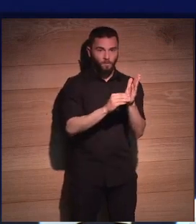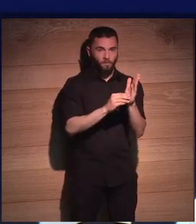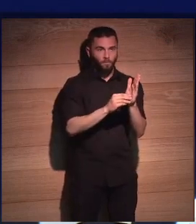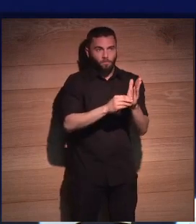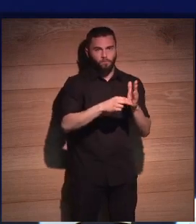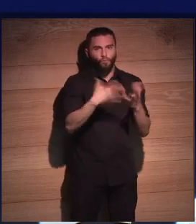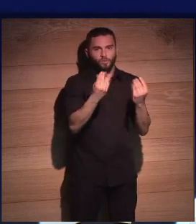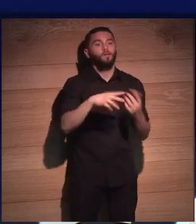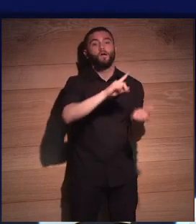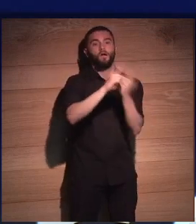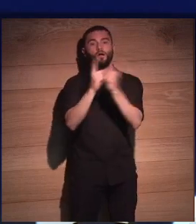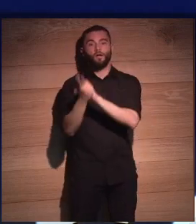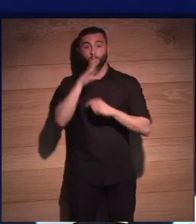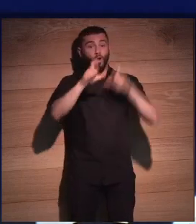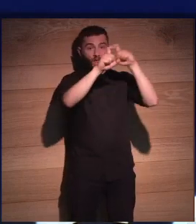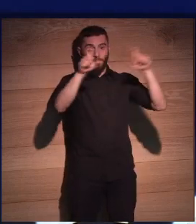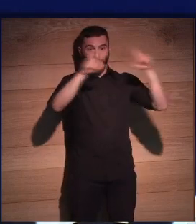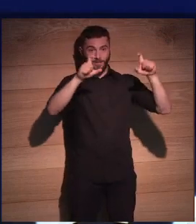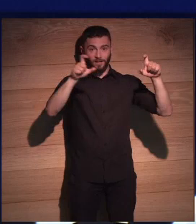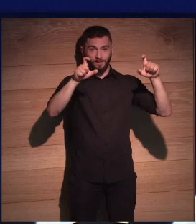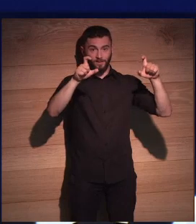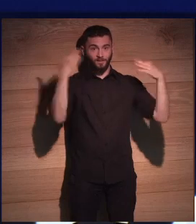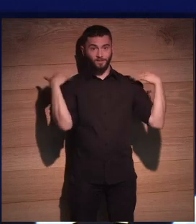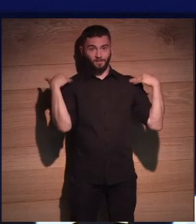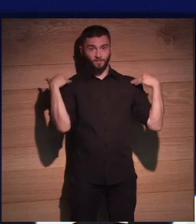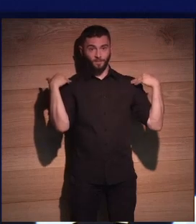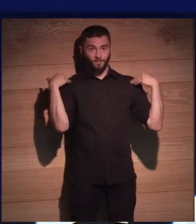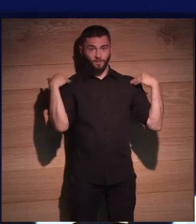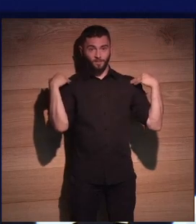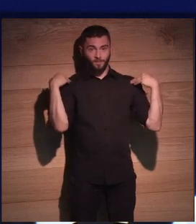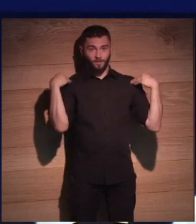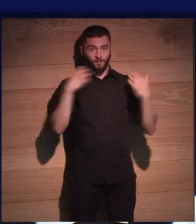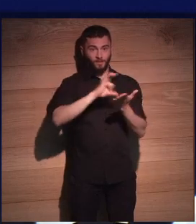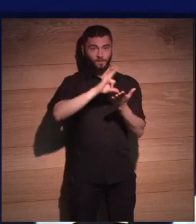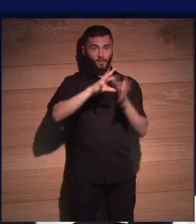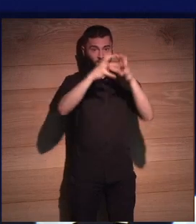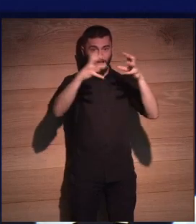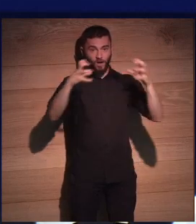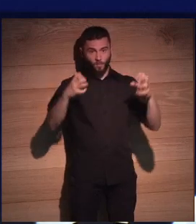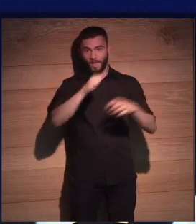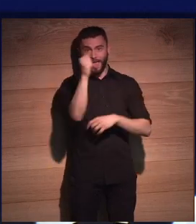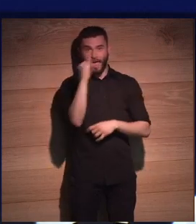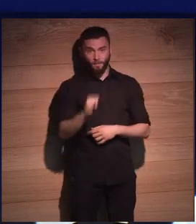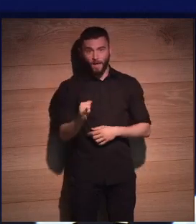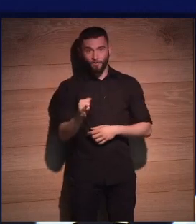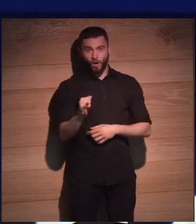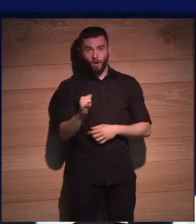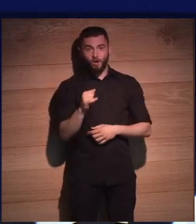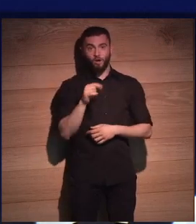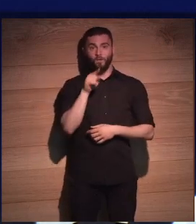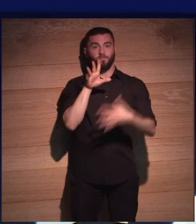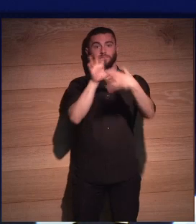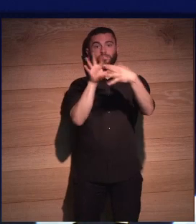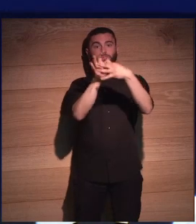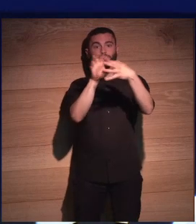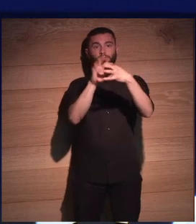esas empresas que usan esas aplicaciones habían construido el servicio encima de los servicios de la nube de Amazon, por ejemplo, ¿vale? Y de repente se me han caído